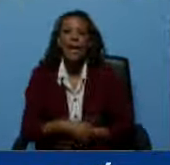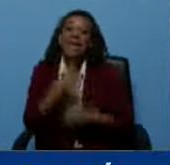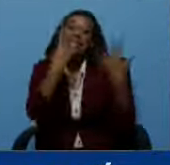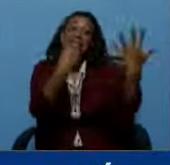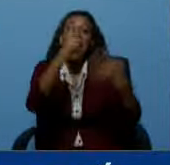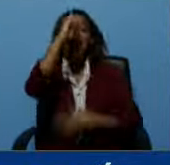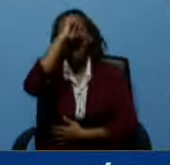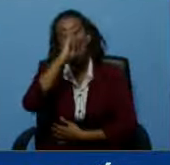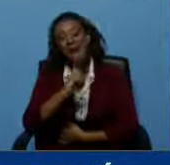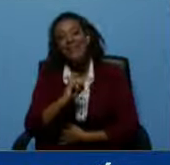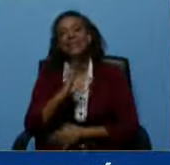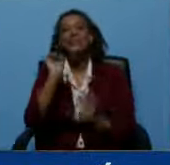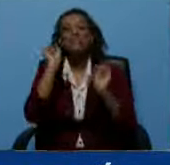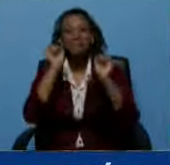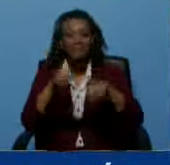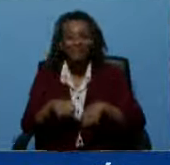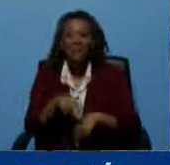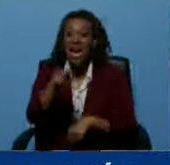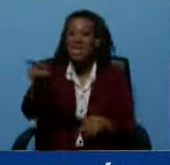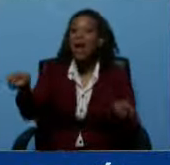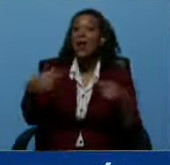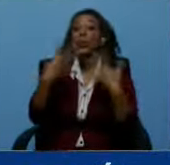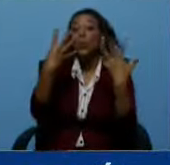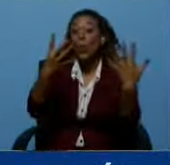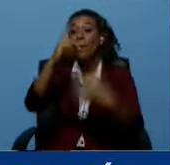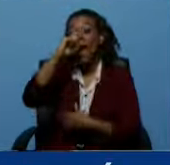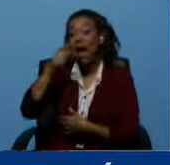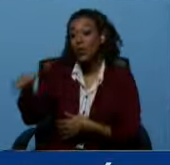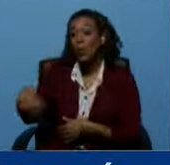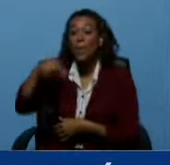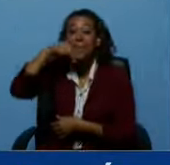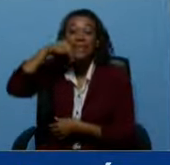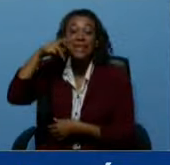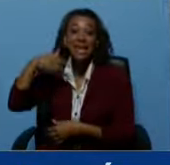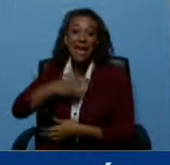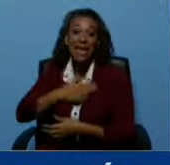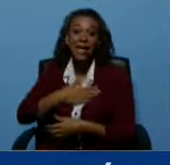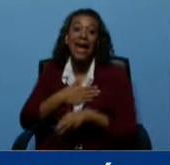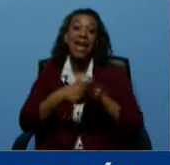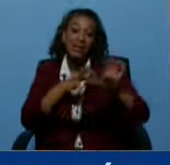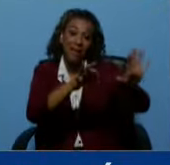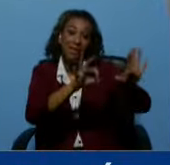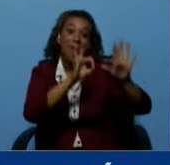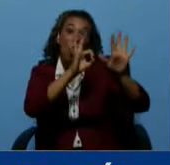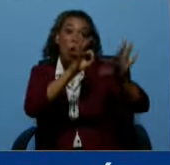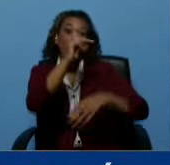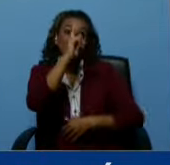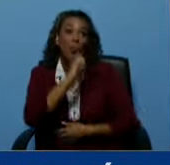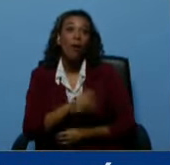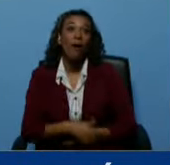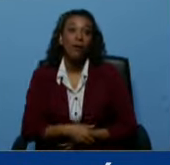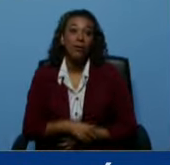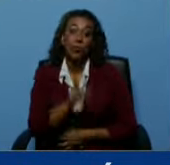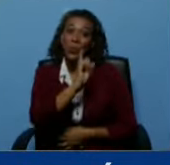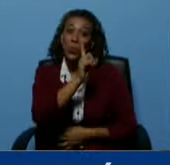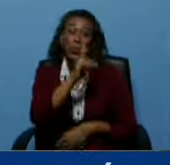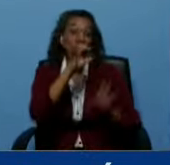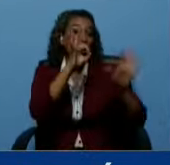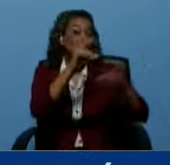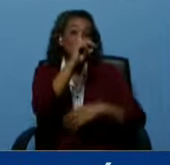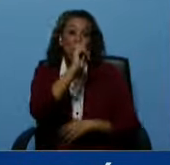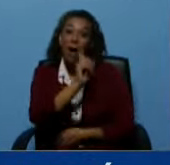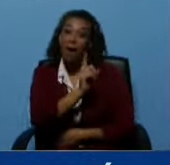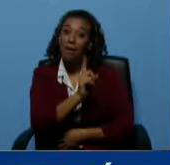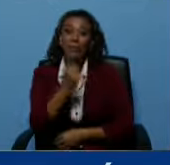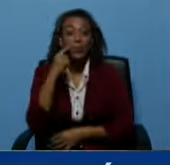Seis. 6 años. Ella acaba de cumplir 9, ¿verdad, Silita? Ella tiene 8 años, ¿cierto, Miranda? Miranda,